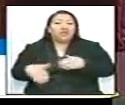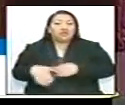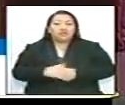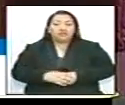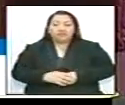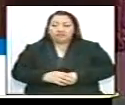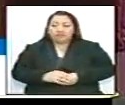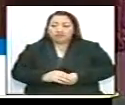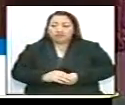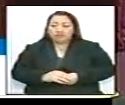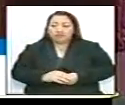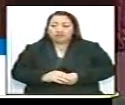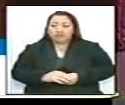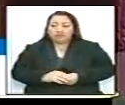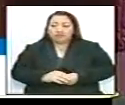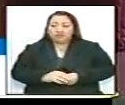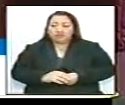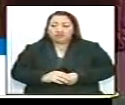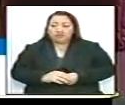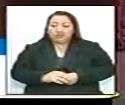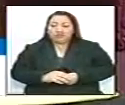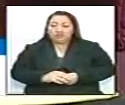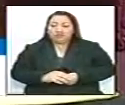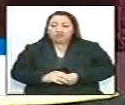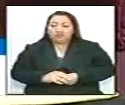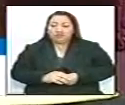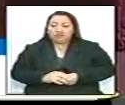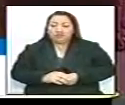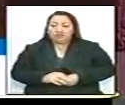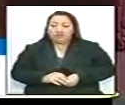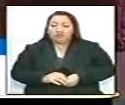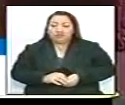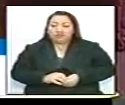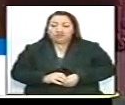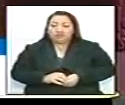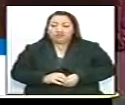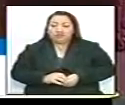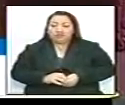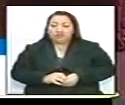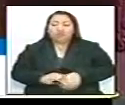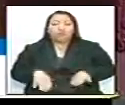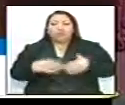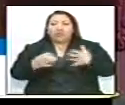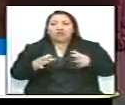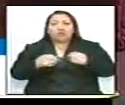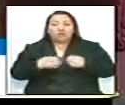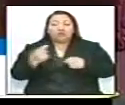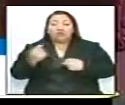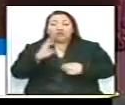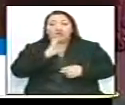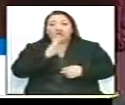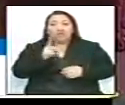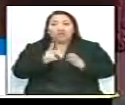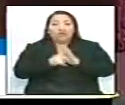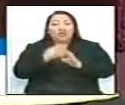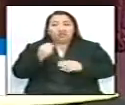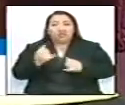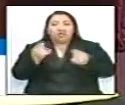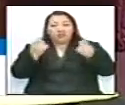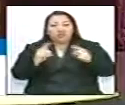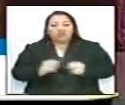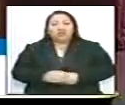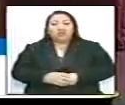no conviene en otra, ¿no? Eso es inaceptable, Presidenta, ¿no? Solo habla del hecho de que hay una